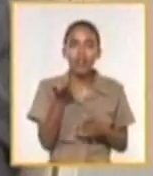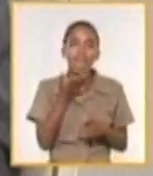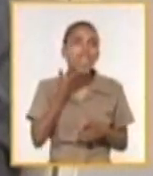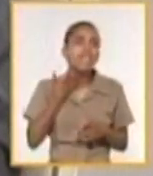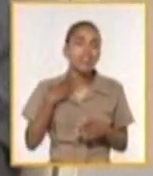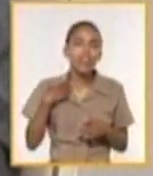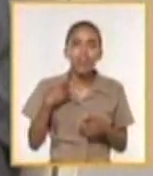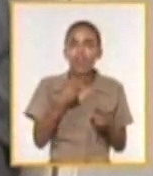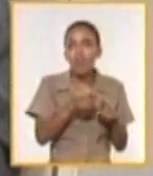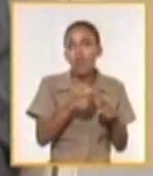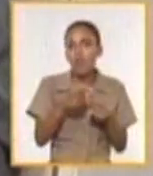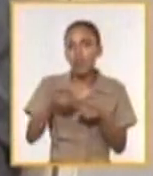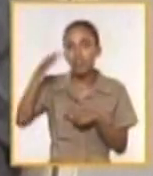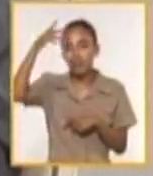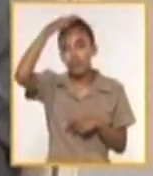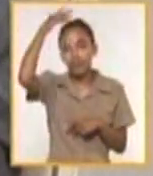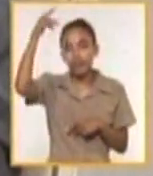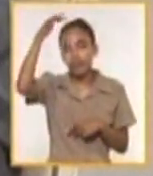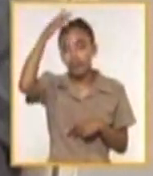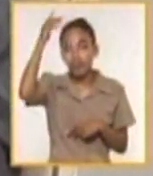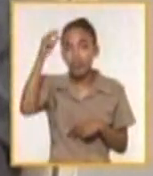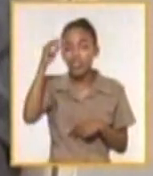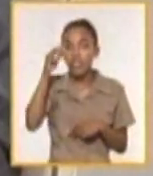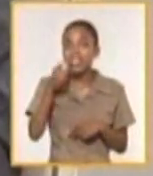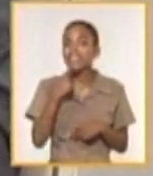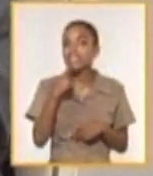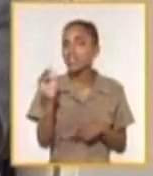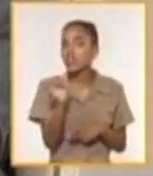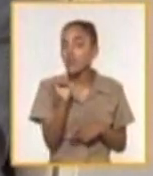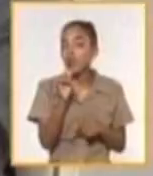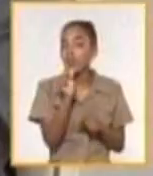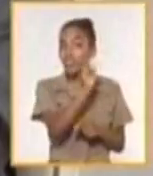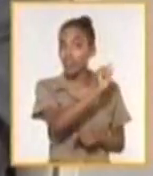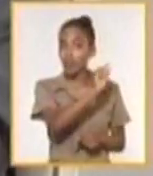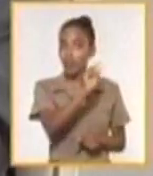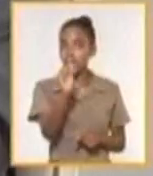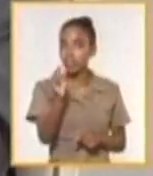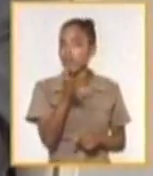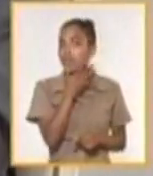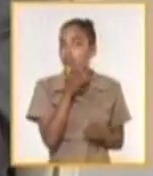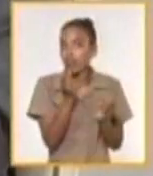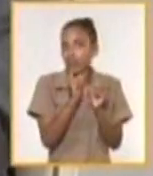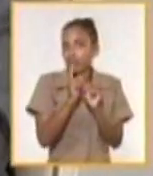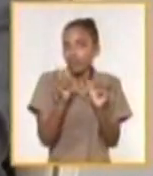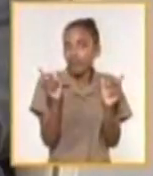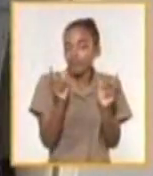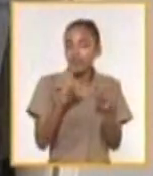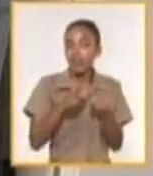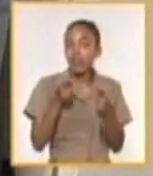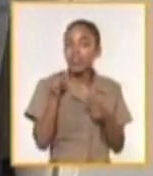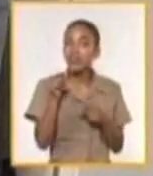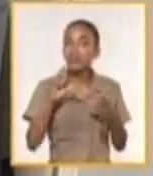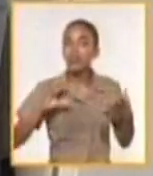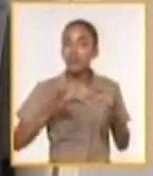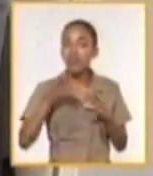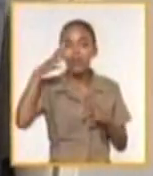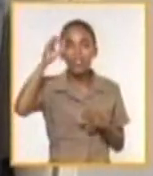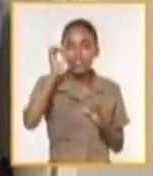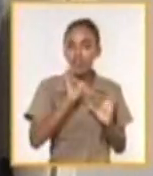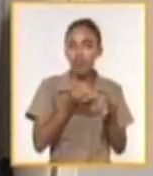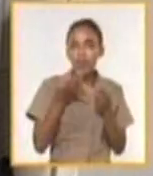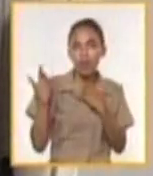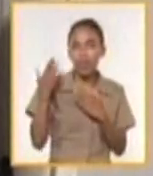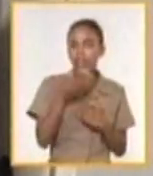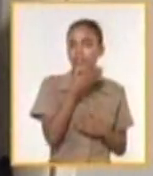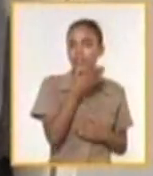una frase que resulta realmente extraordinaria, porque es una manera de entender lo mismo que dijo Fidel, desde